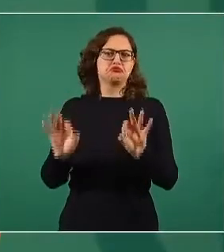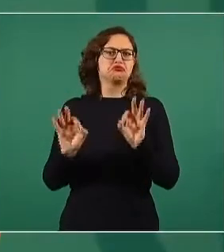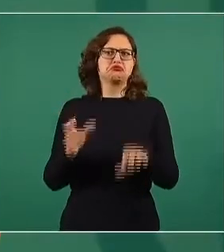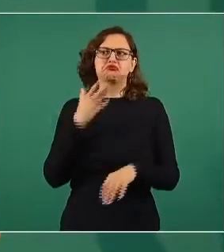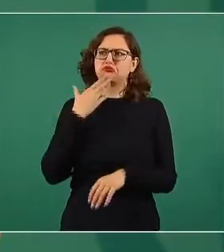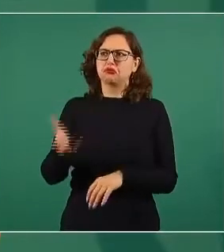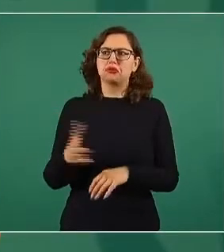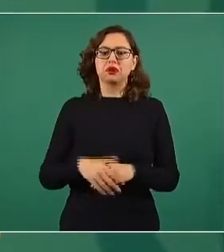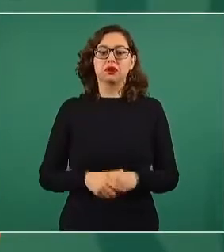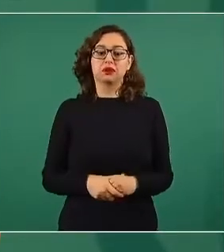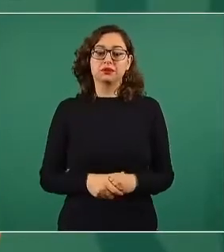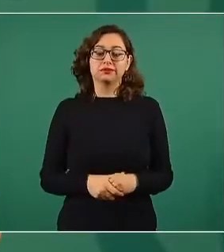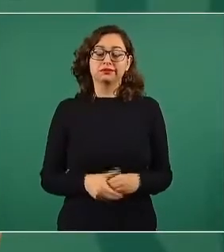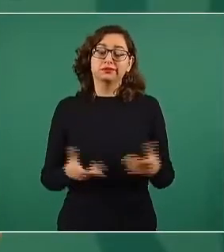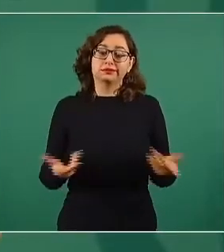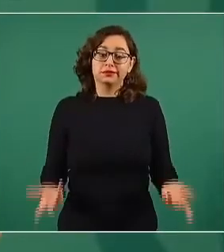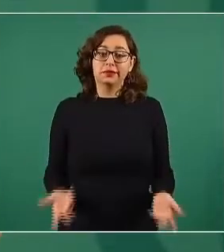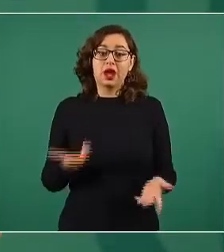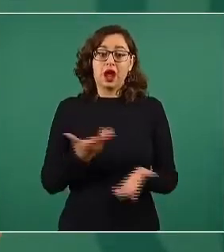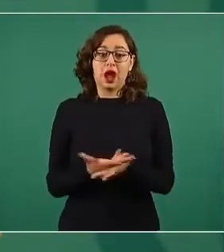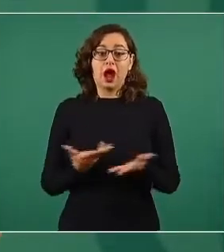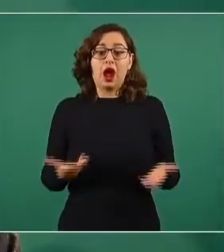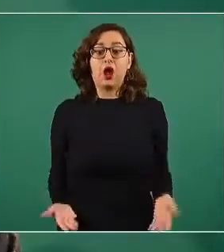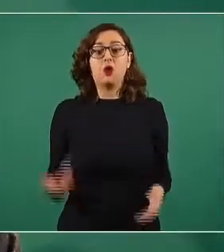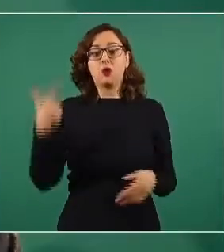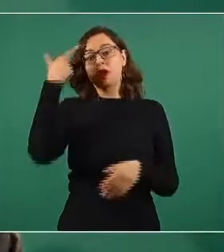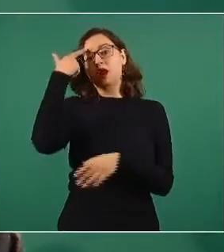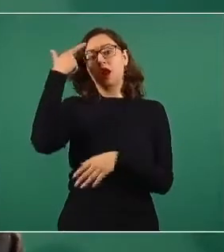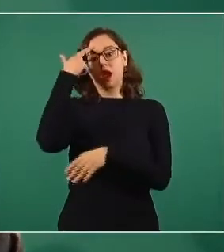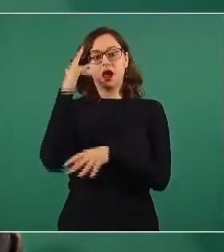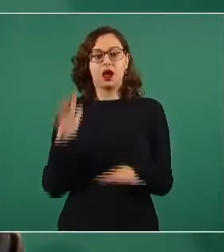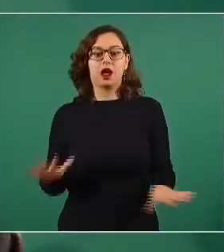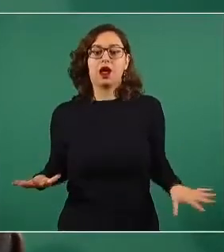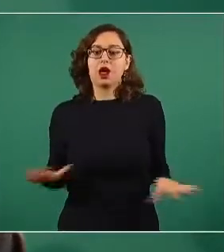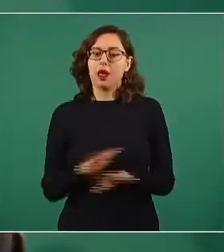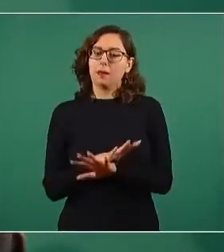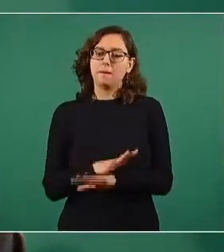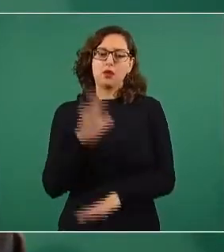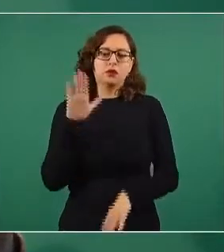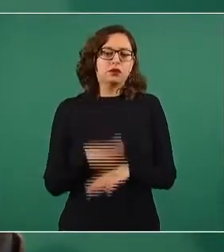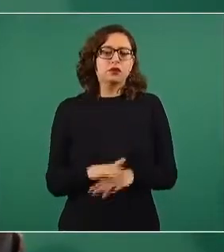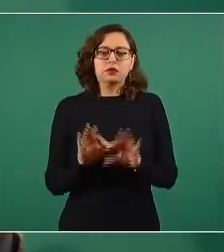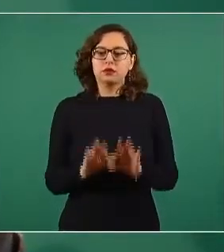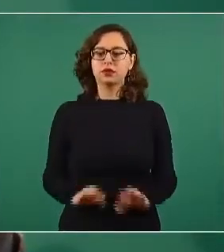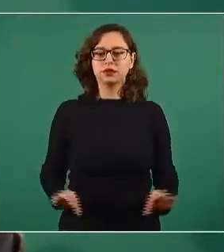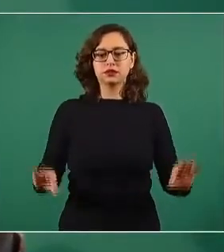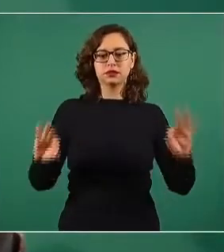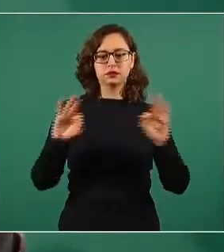Entonces, el cambio de mentalidad, repito, es lo más importante de todo.